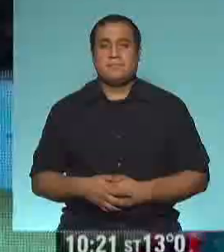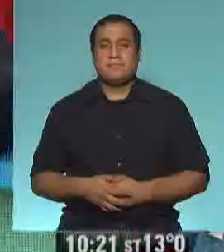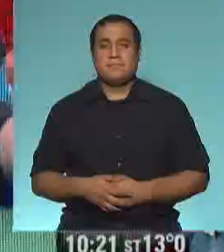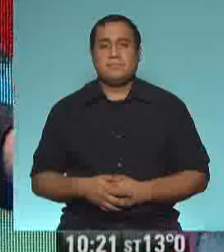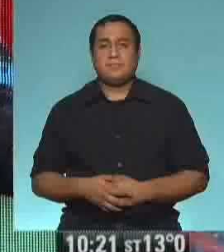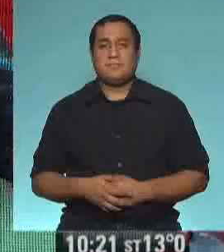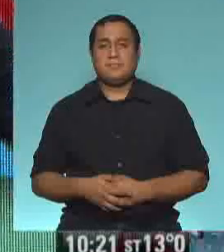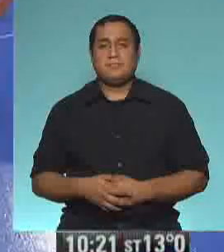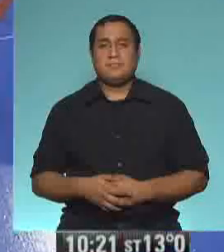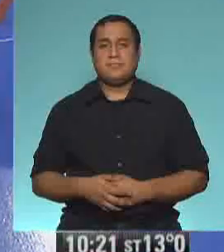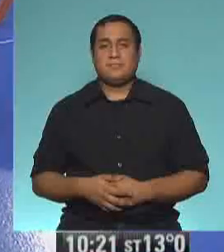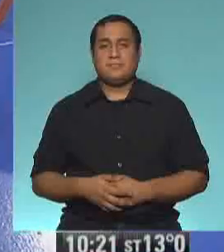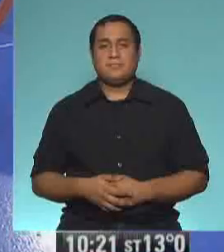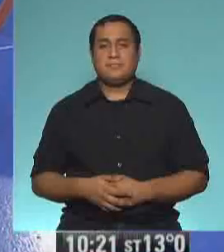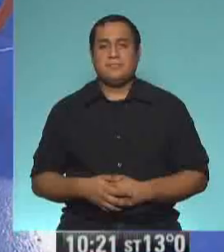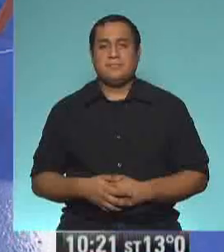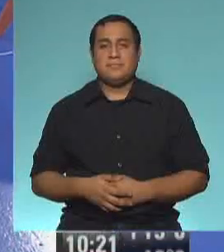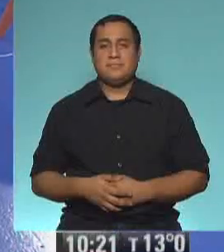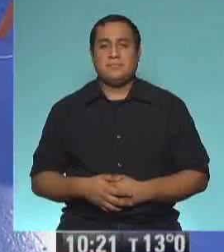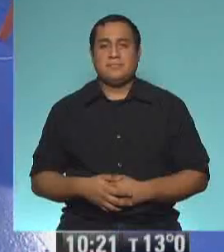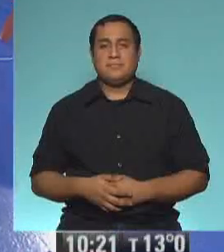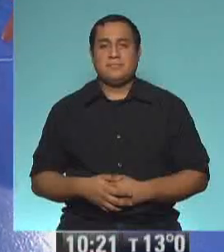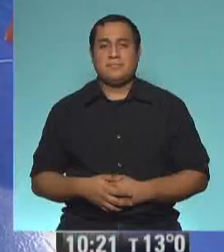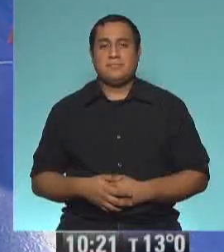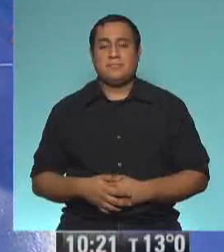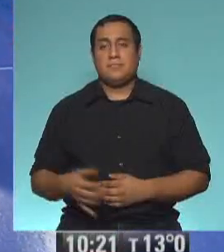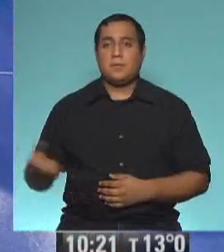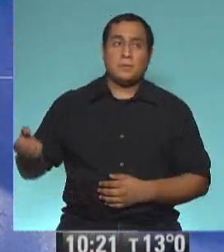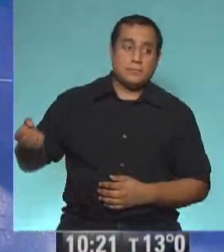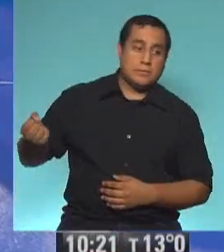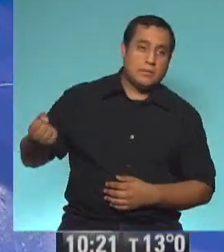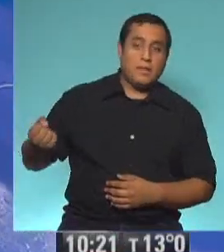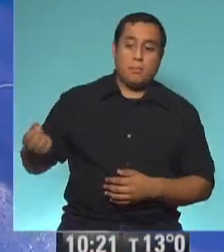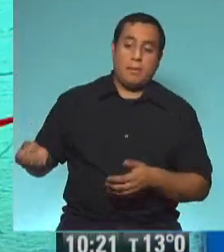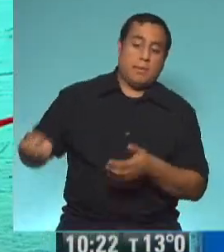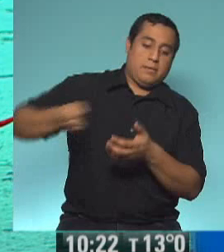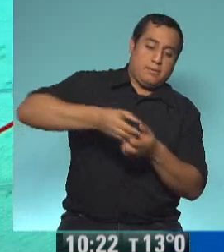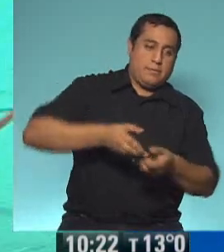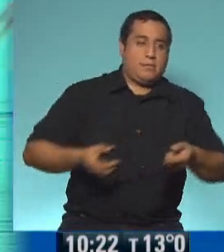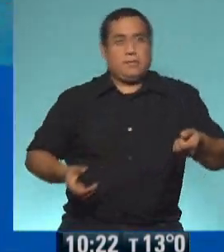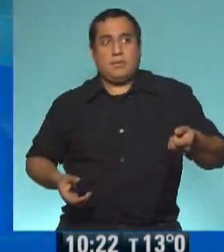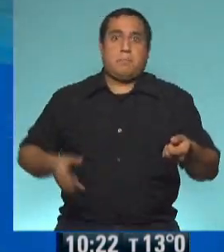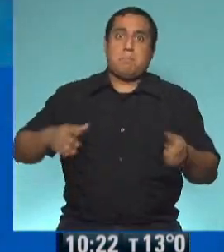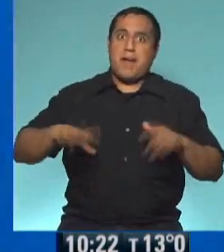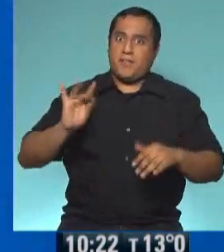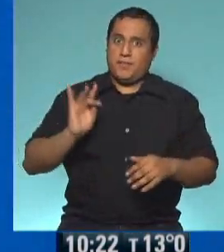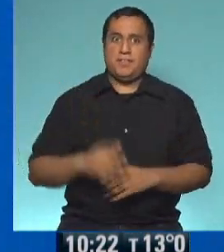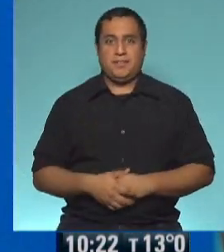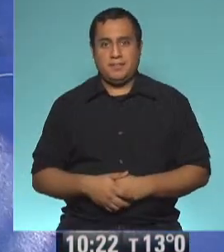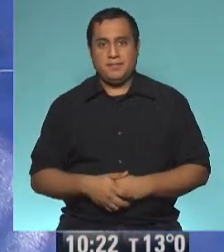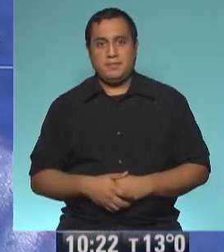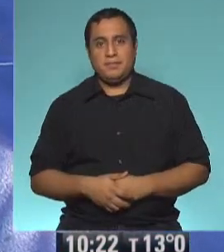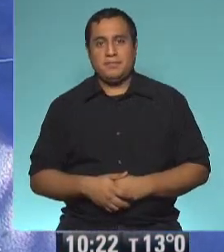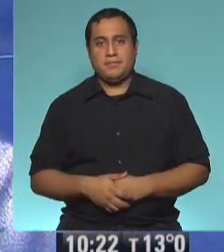¡Fufuy! ¡Choco, choco, choco! Pueden cambiar el objeto de mano también para que sea más difícil. Mirá, mirá, te lo voy a cambiar. Ahora cuando bajo te lo cambio, mirá,